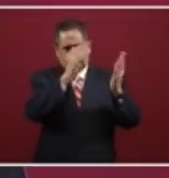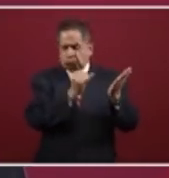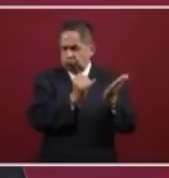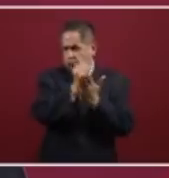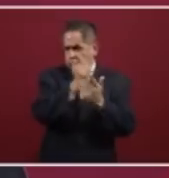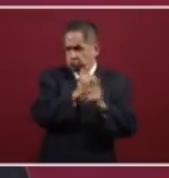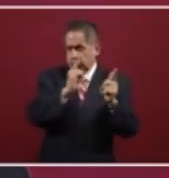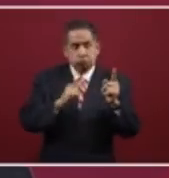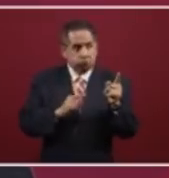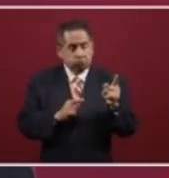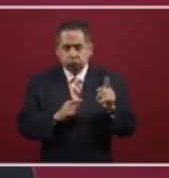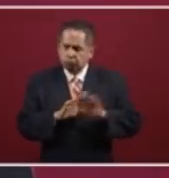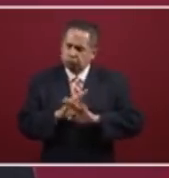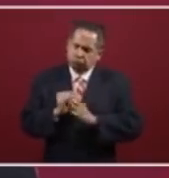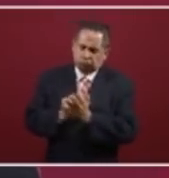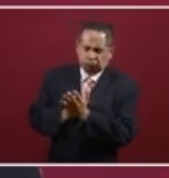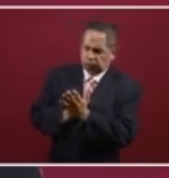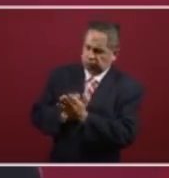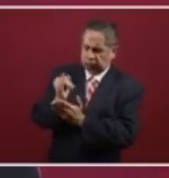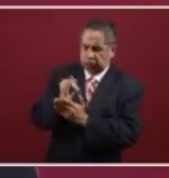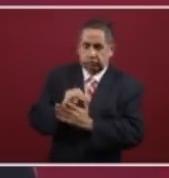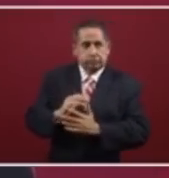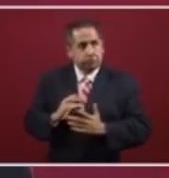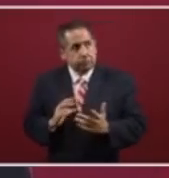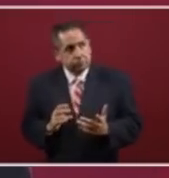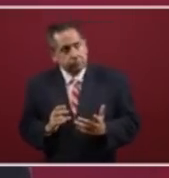había tomado una decisión